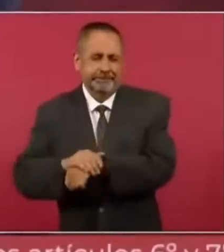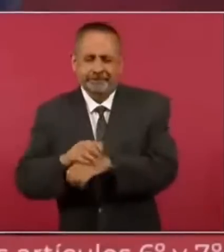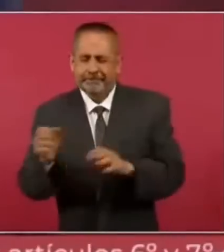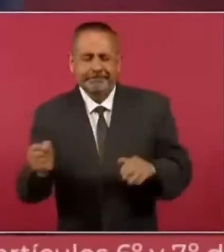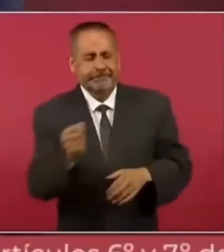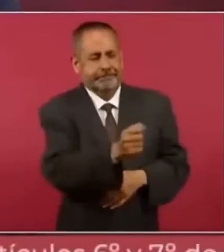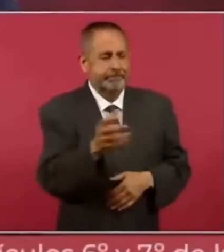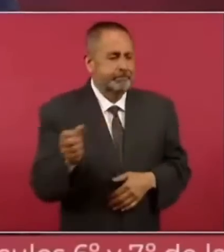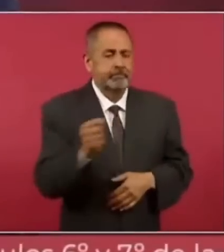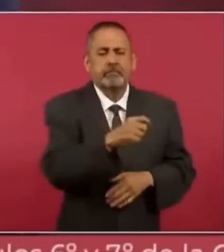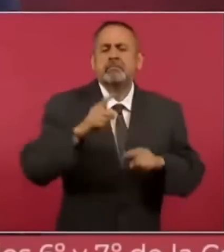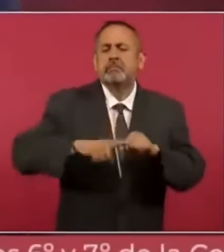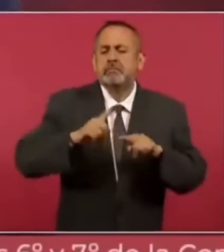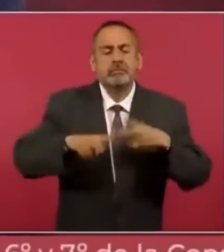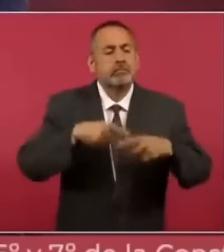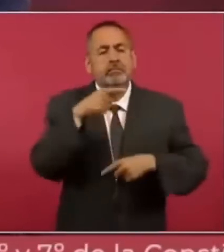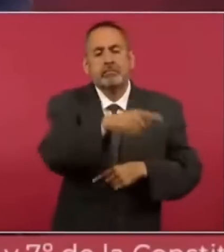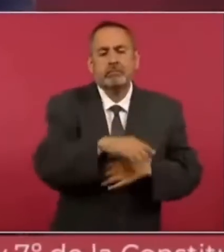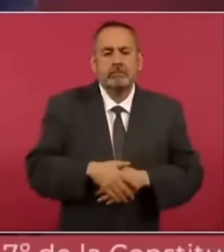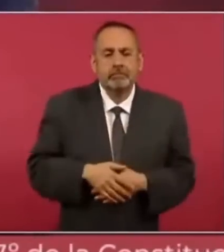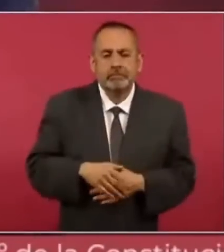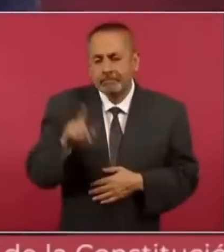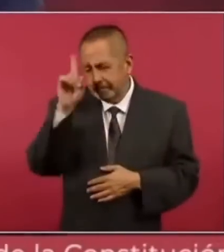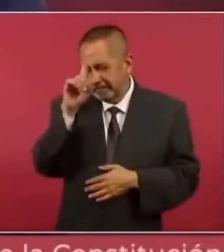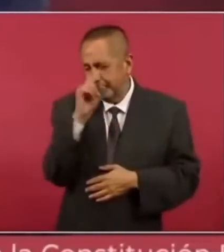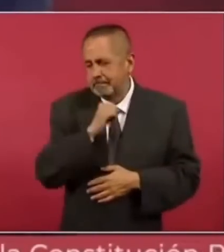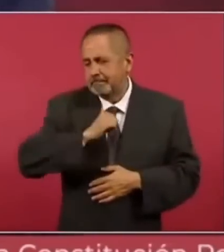¿quiénes están ahí? Puro recomendado